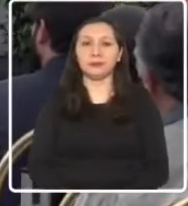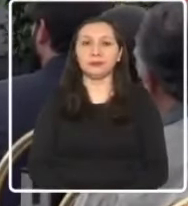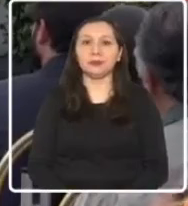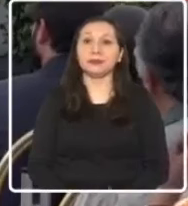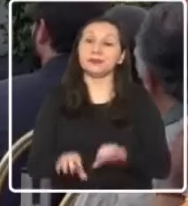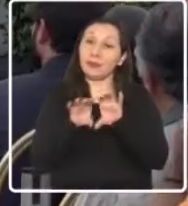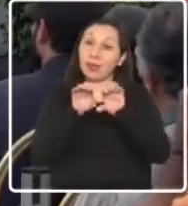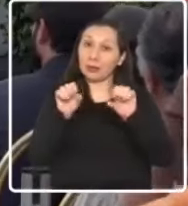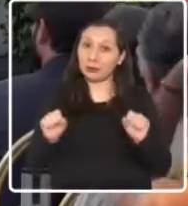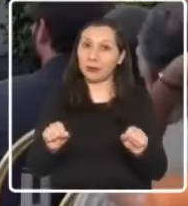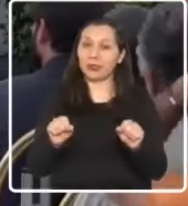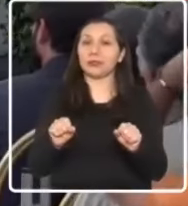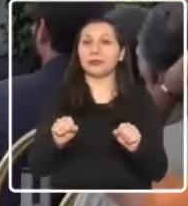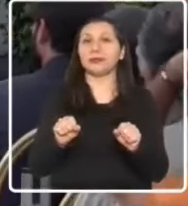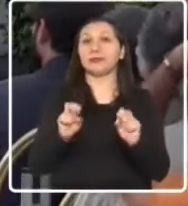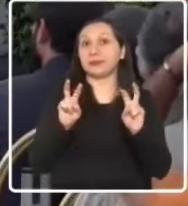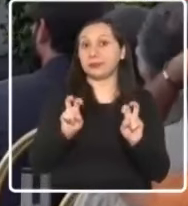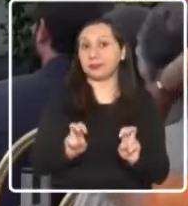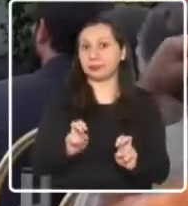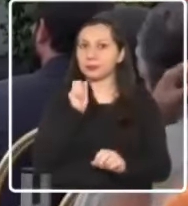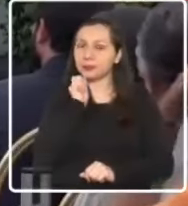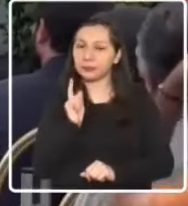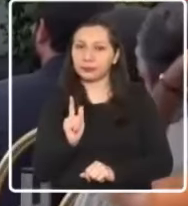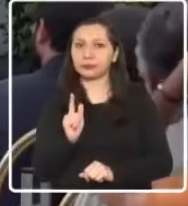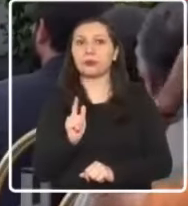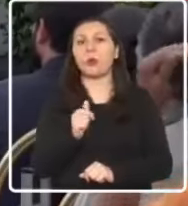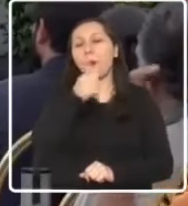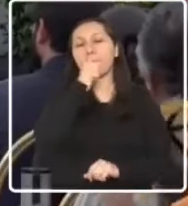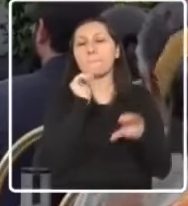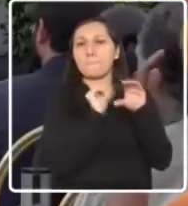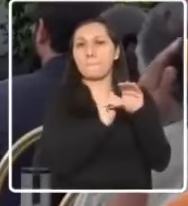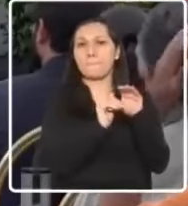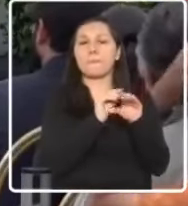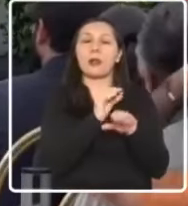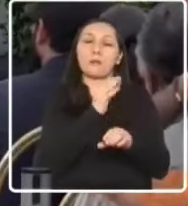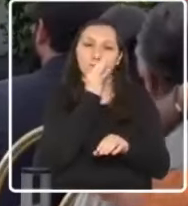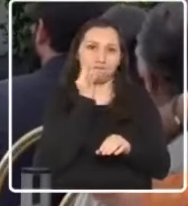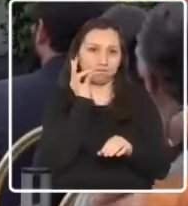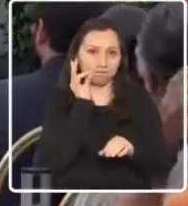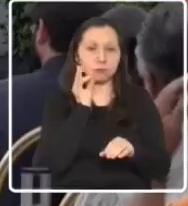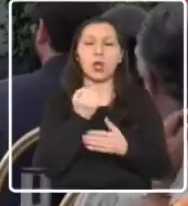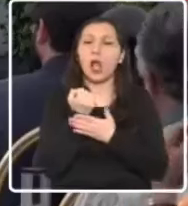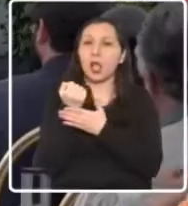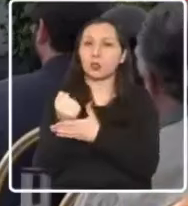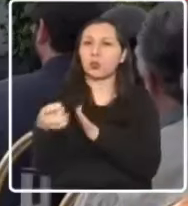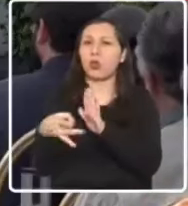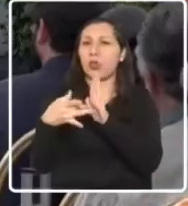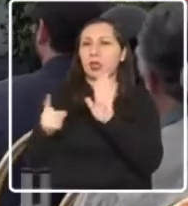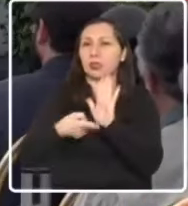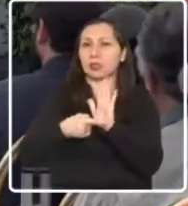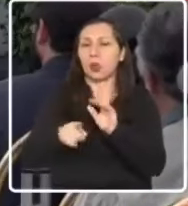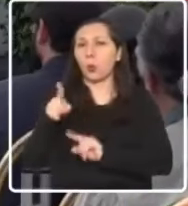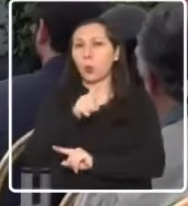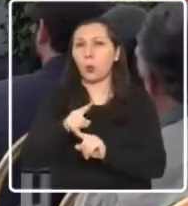Entre los acuerdos, entre los temas que fueron objeto de acuerdo, están los de secreto bancario, colaboración sustancial, delitos tributarios,